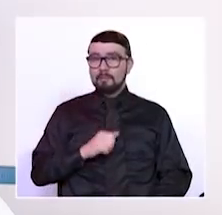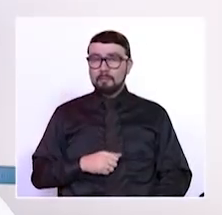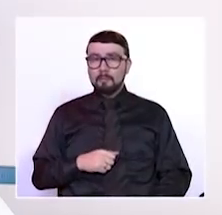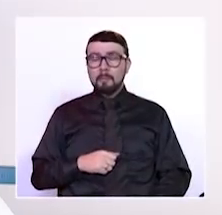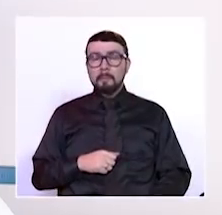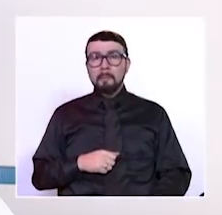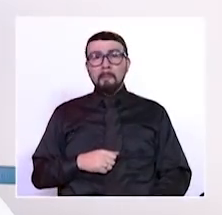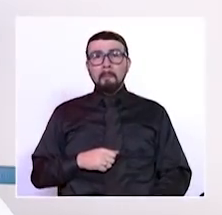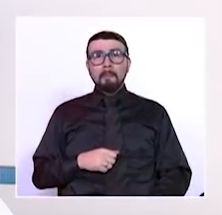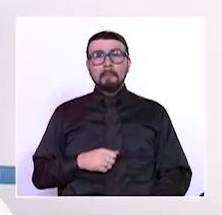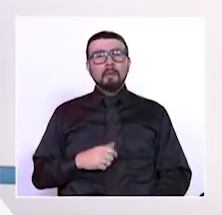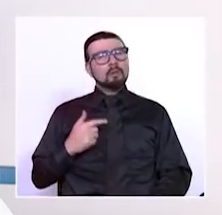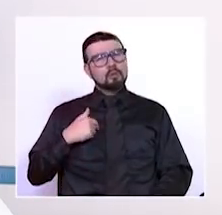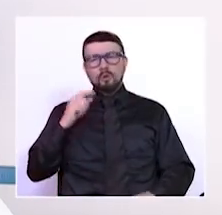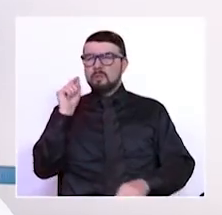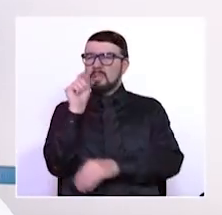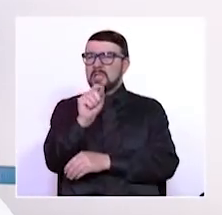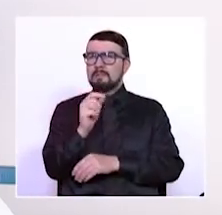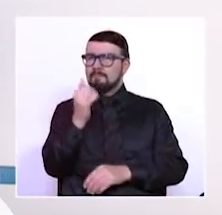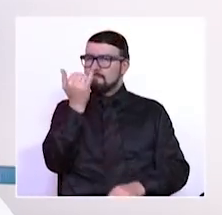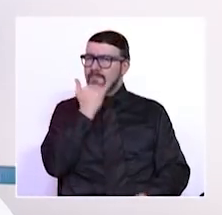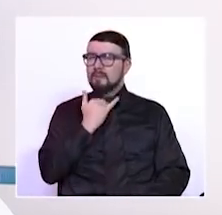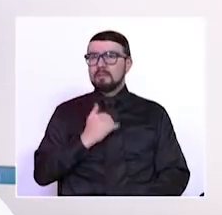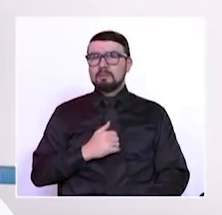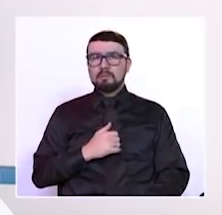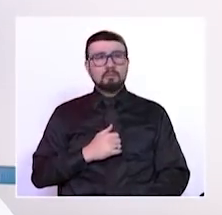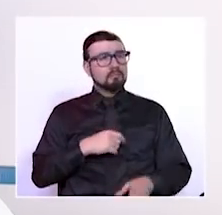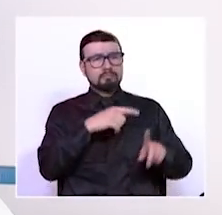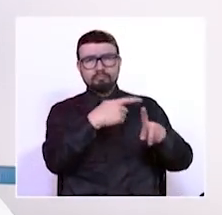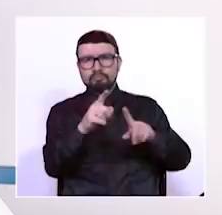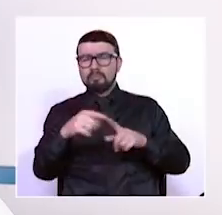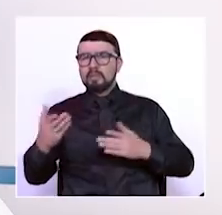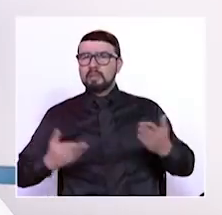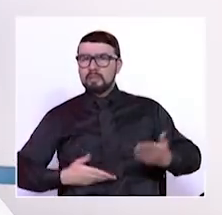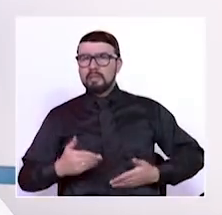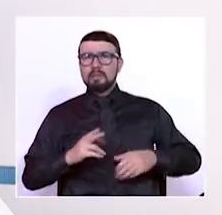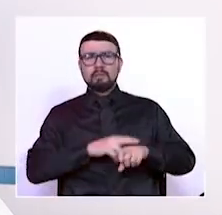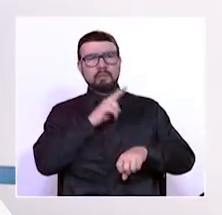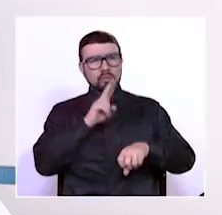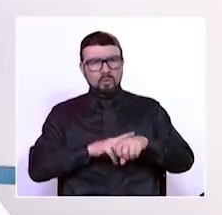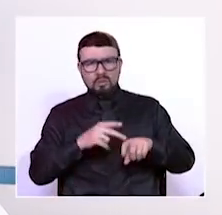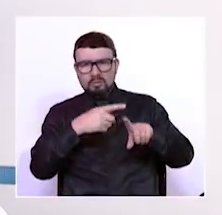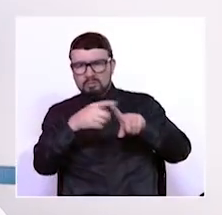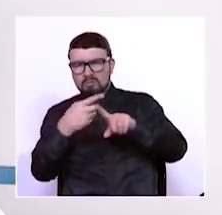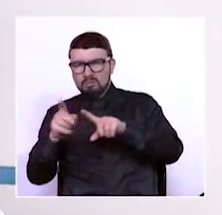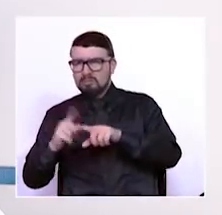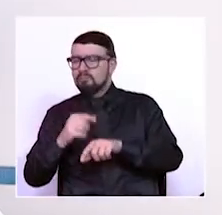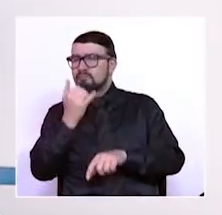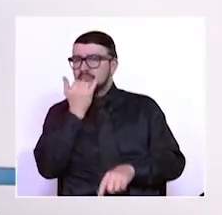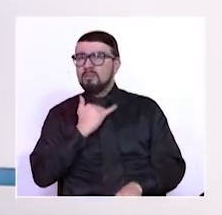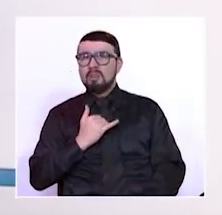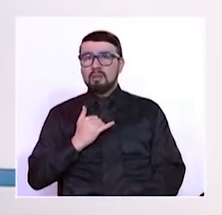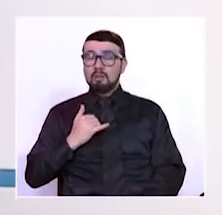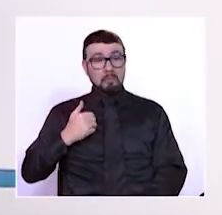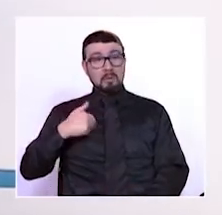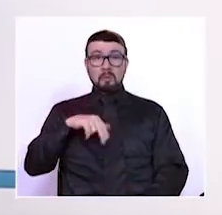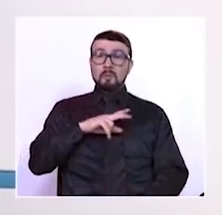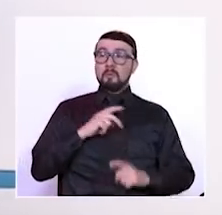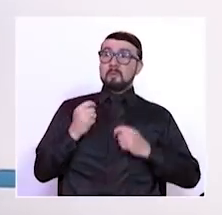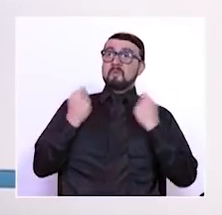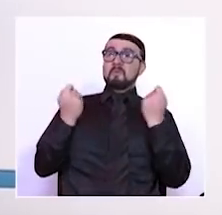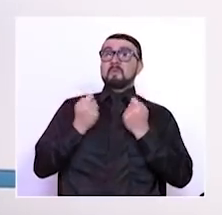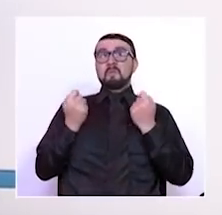Yo tengo una crítica muy grande a muchas tiendas naturistas y personas que utilizan nuestra publicidad cuando hacen